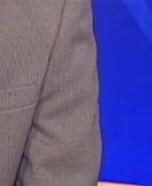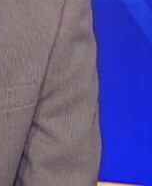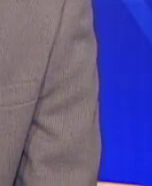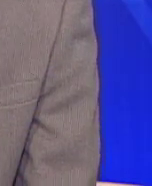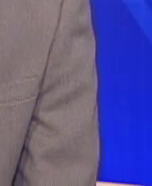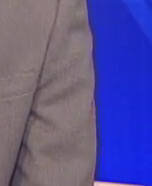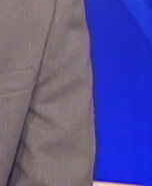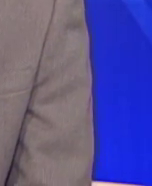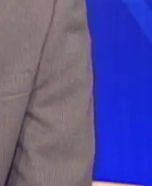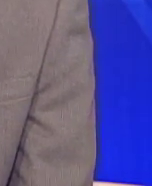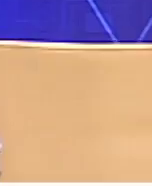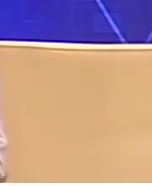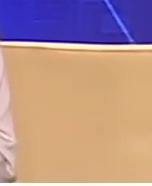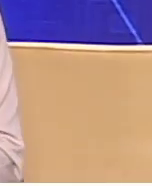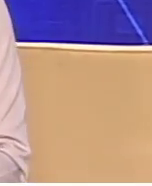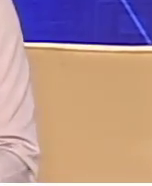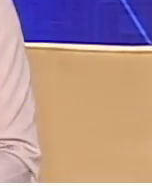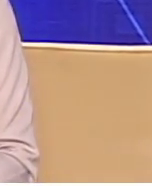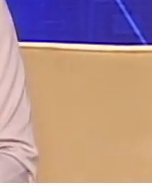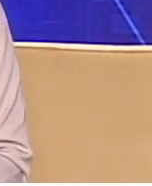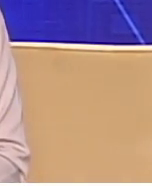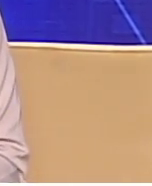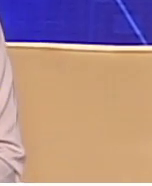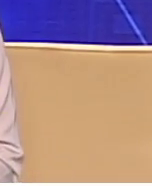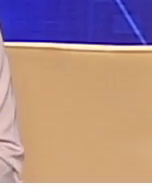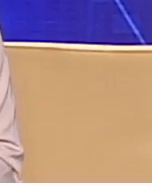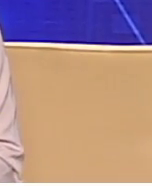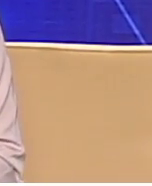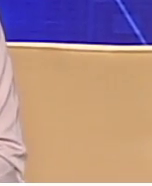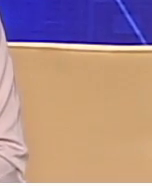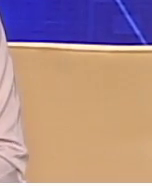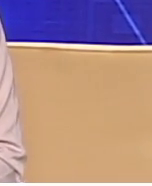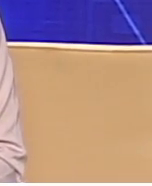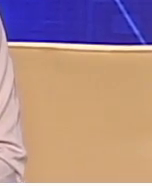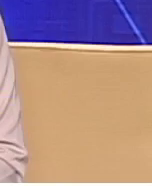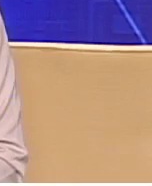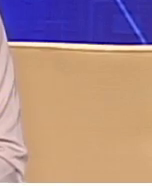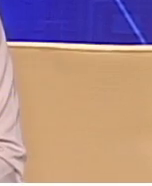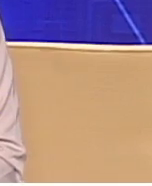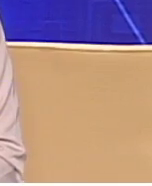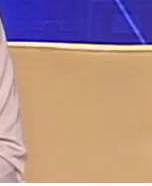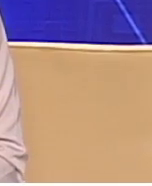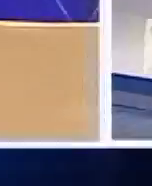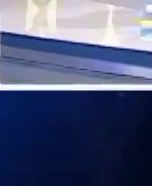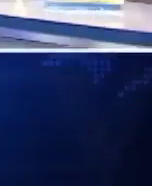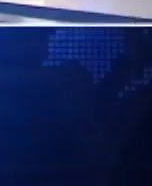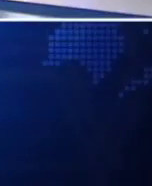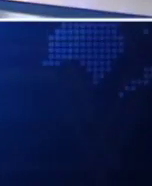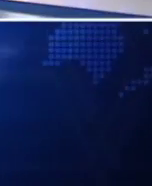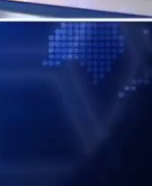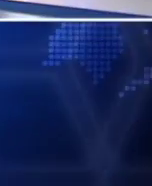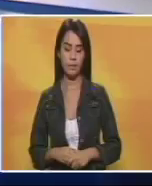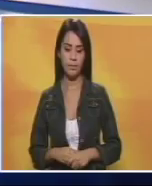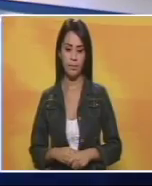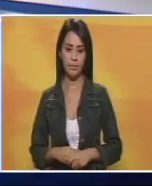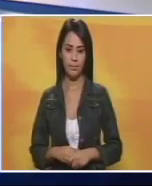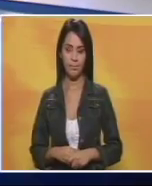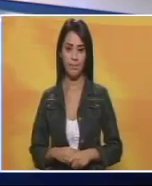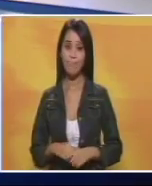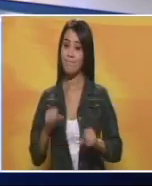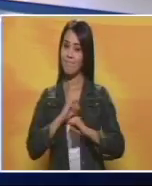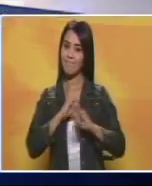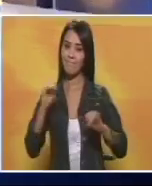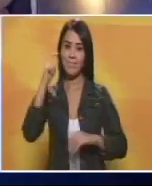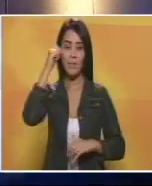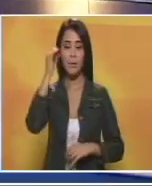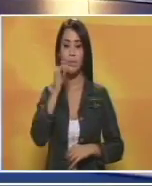de Econométrica. Gracias también a ustedes por habernos acompañado. Que tengan todos muy buenas tardes. Carielis. Así es, Andrina. Amigos, hasta aquí